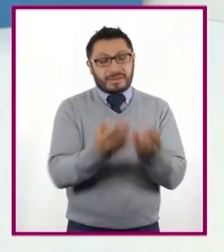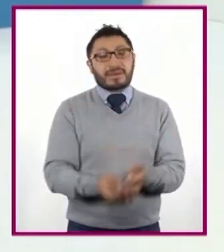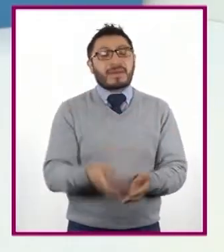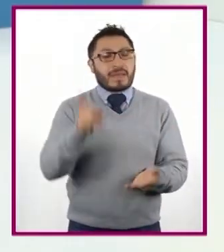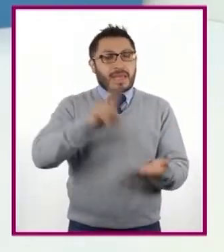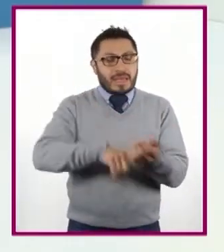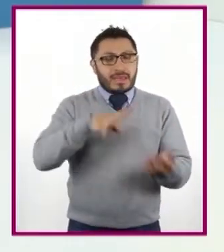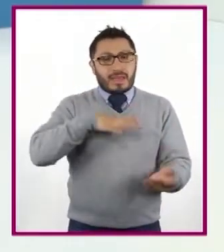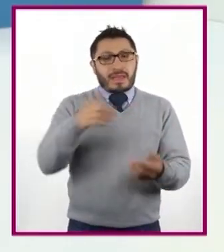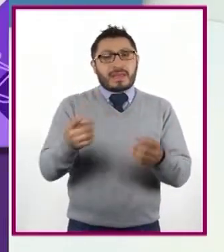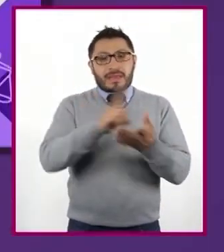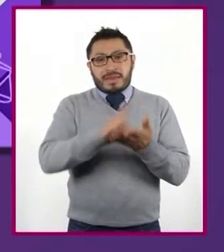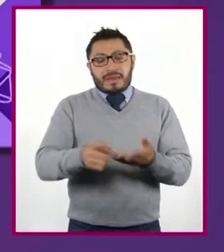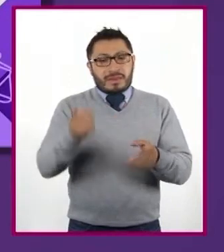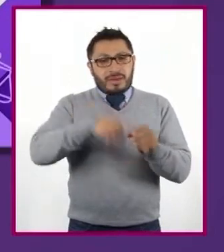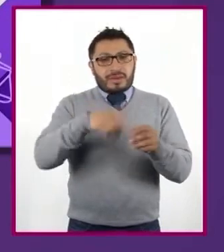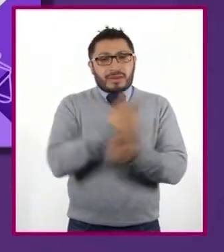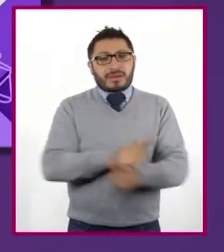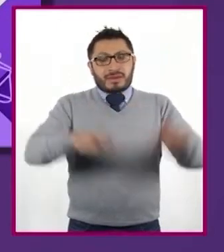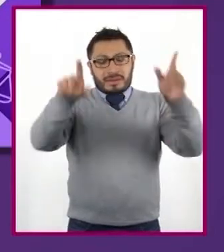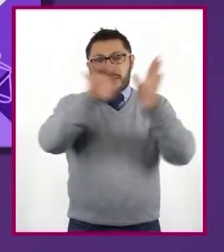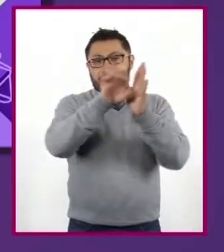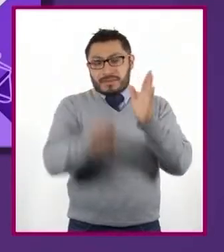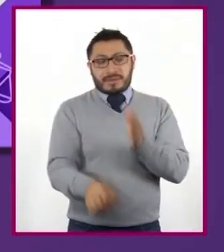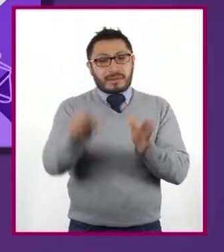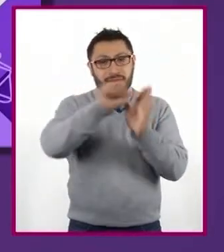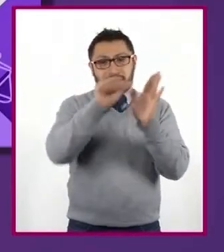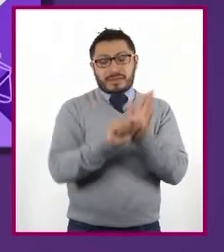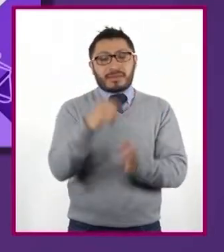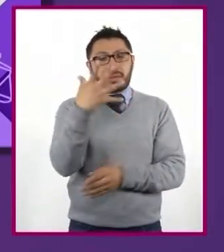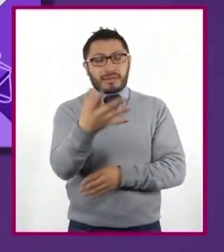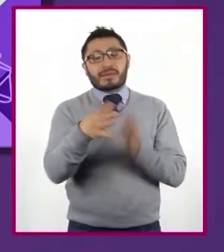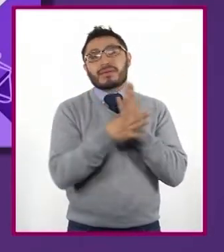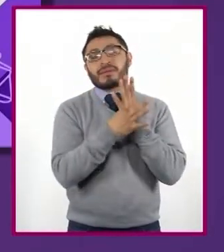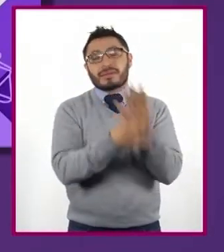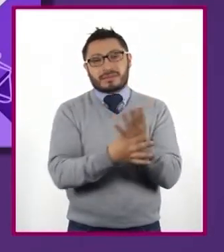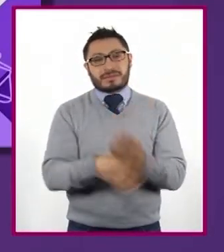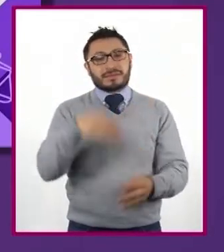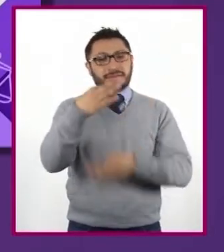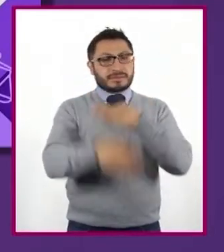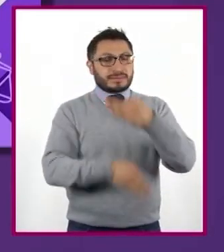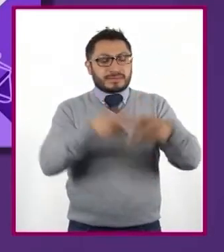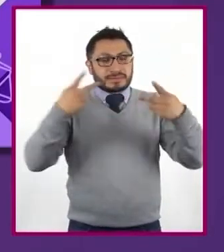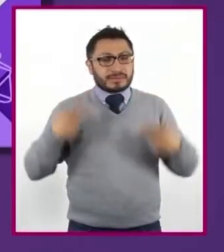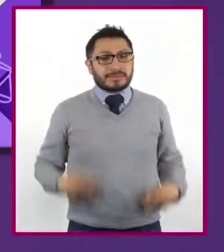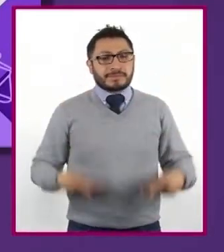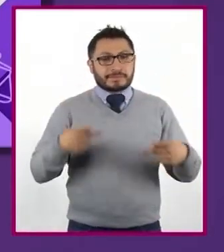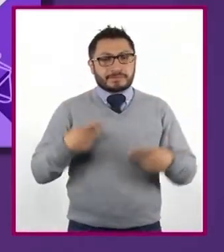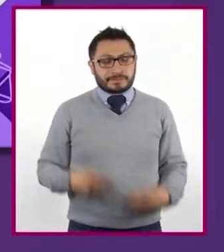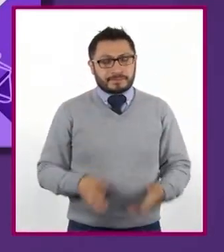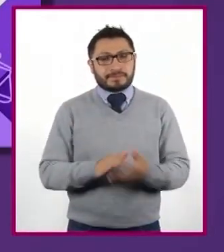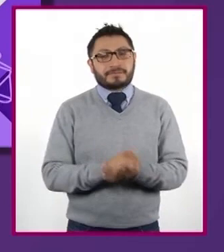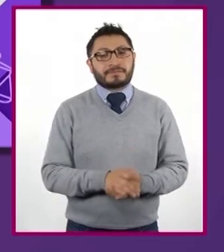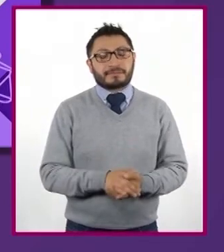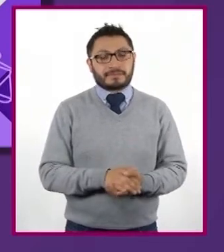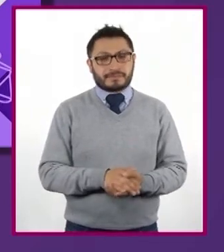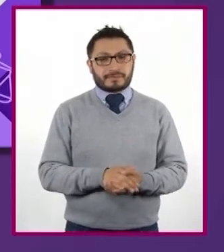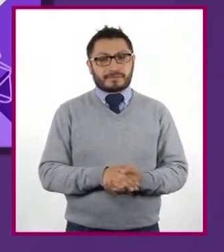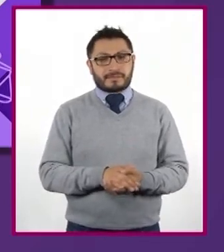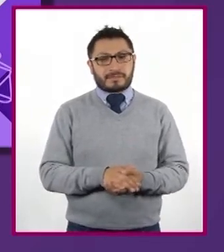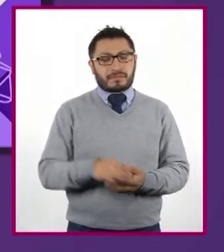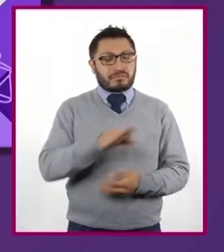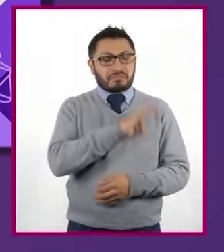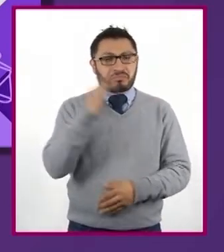libertad. Entre ellos, en el artículo 5 se señala que toda persona puede dedicarse a la